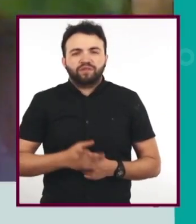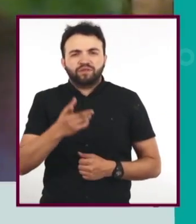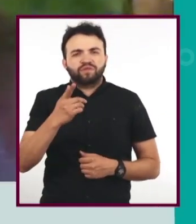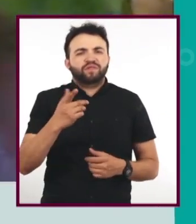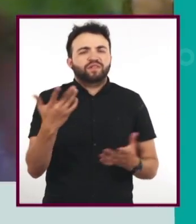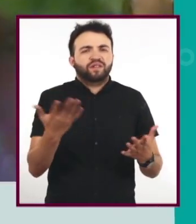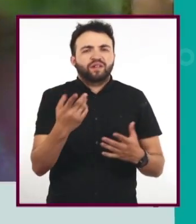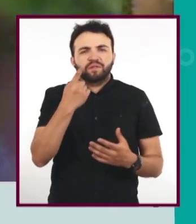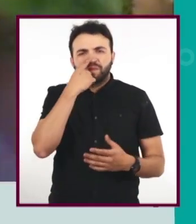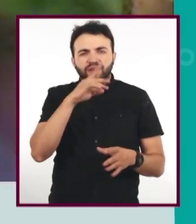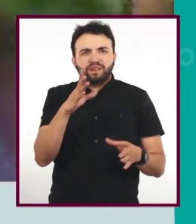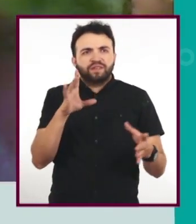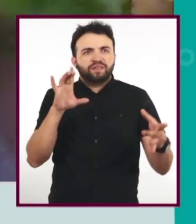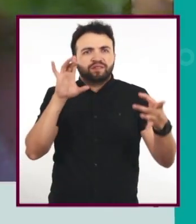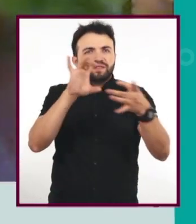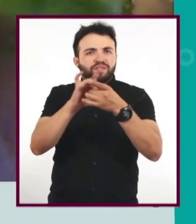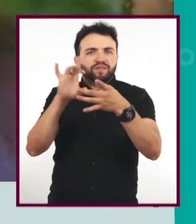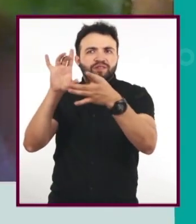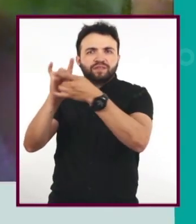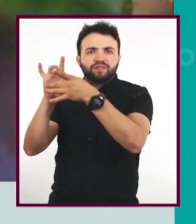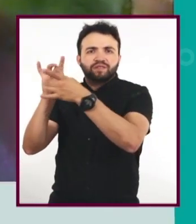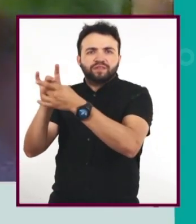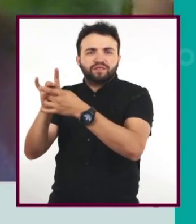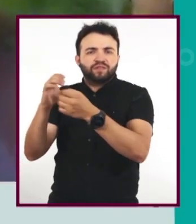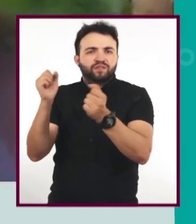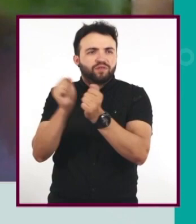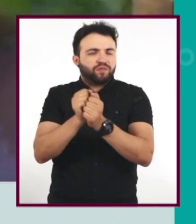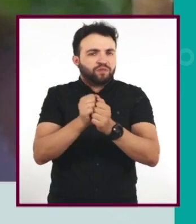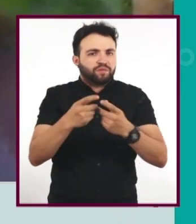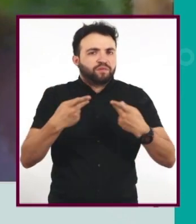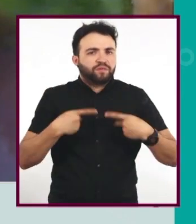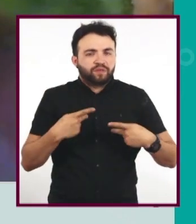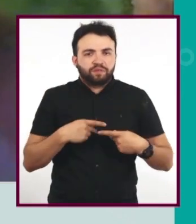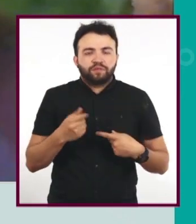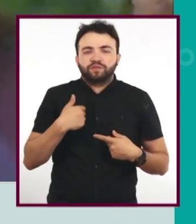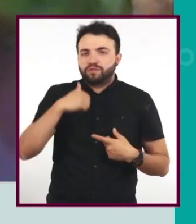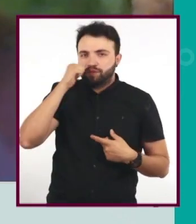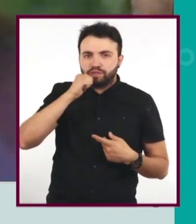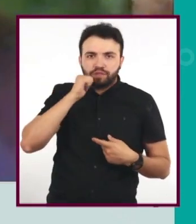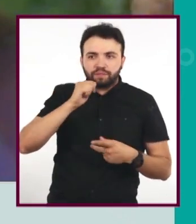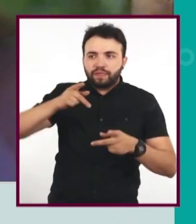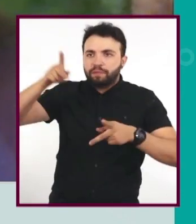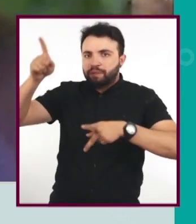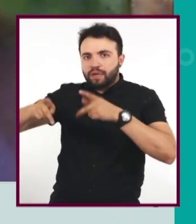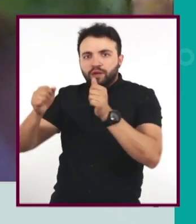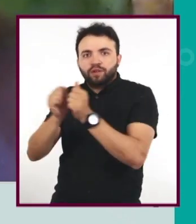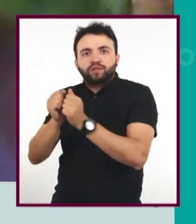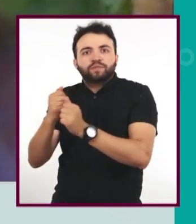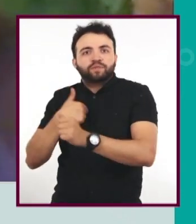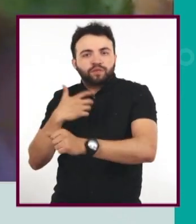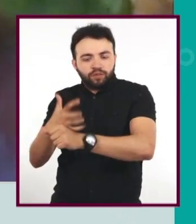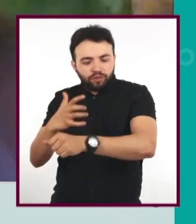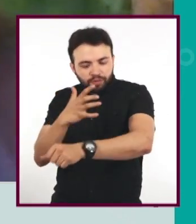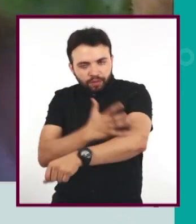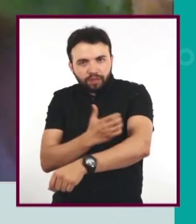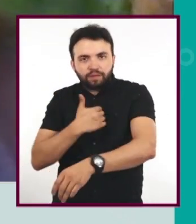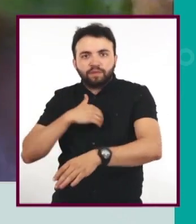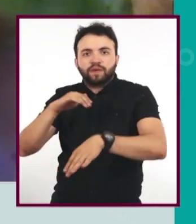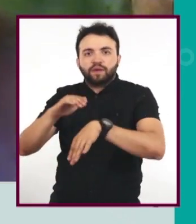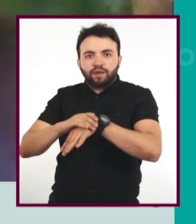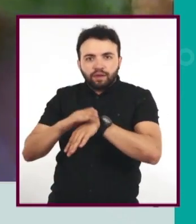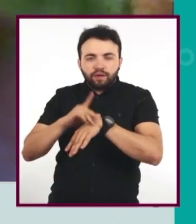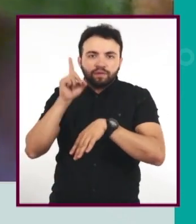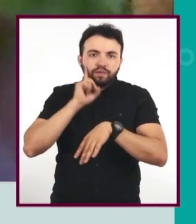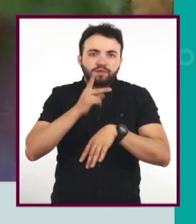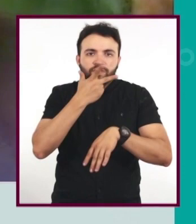Claro, el hablar diario con mis compañeros y amigos, ver qué nos está pasando y cómo van mejorando como personas cada día, creo que son de